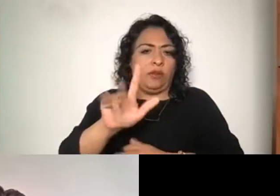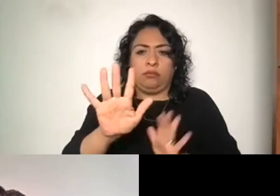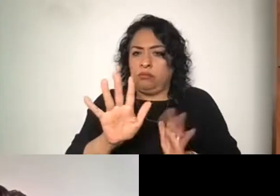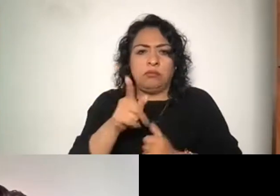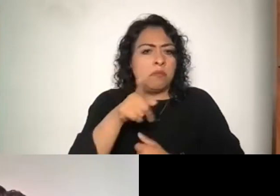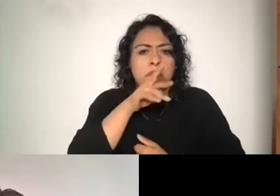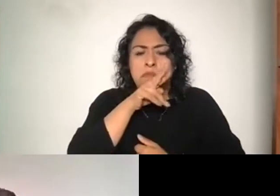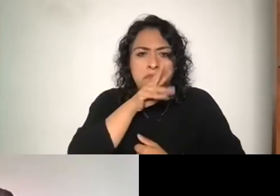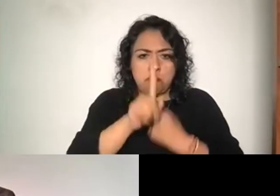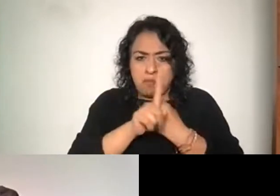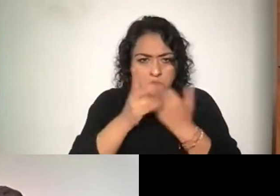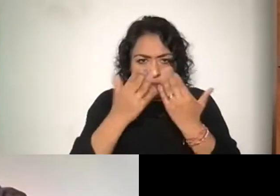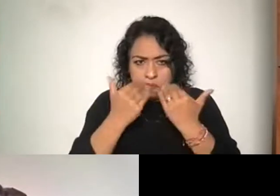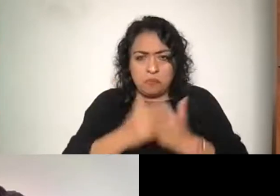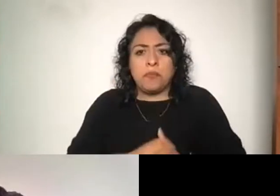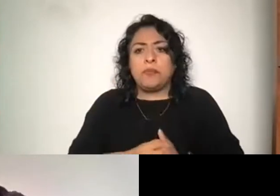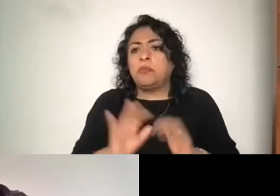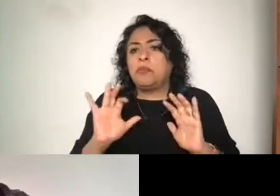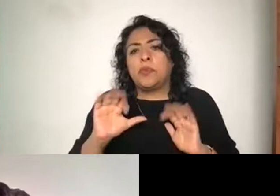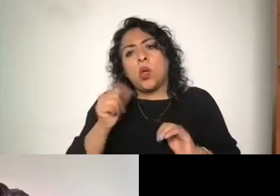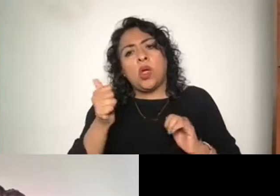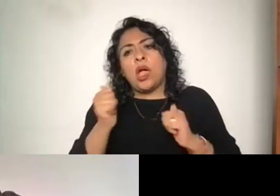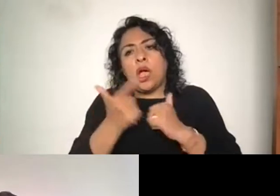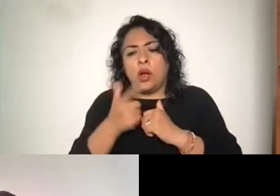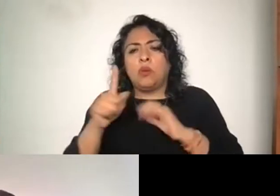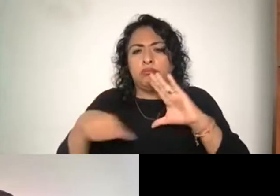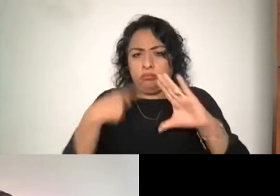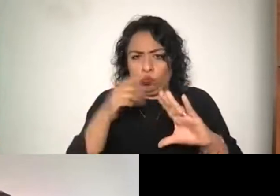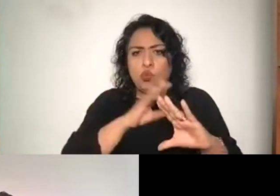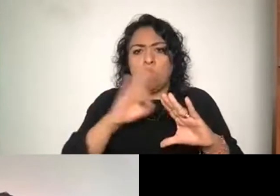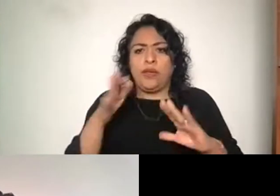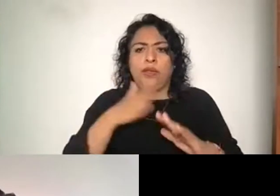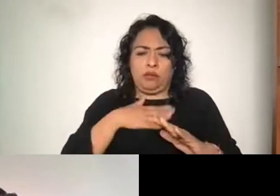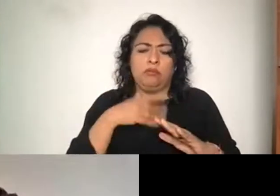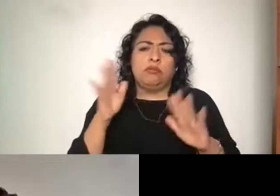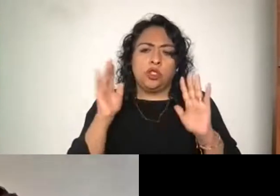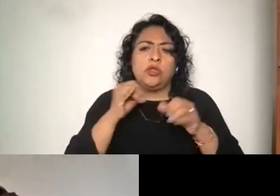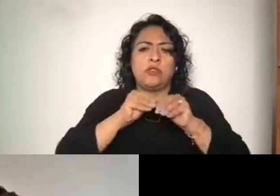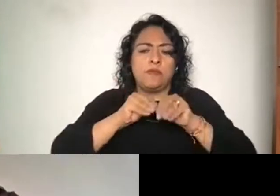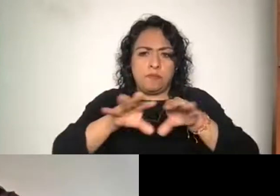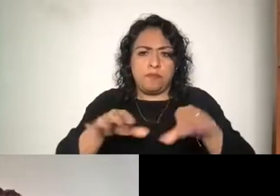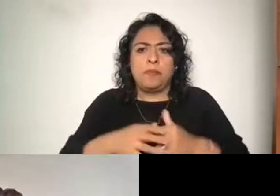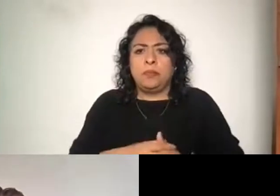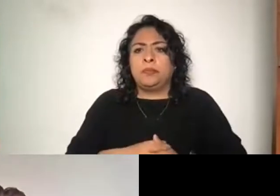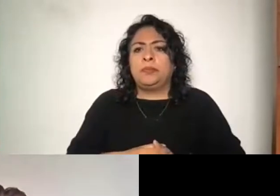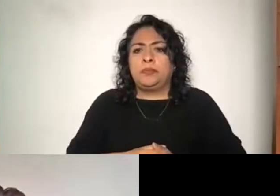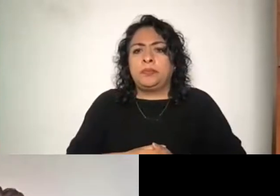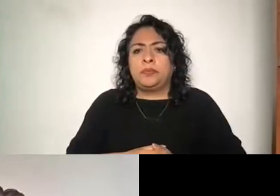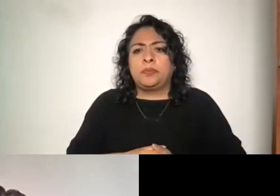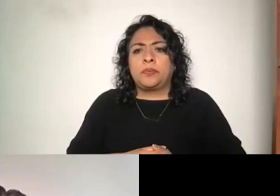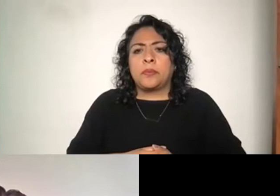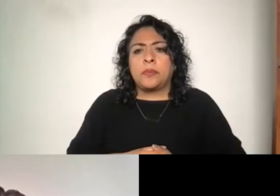tengan problema, y por cualquier cosa también me pueden escribir a mi correo y se las enviamos.